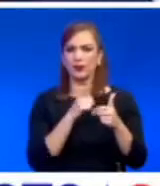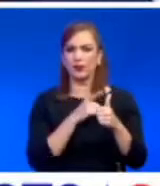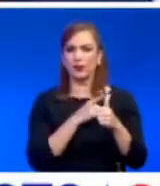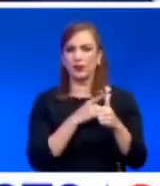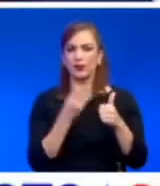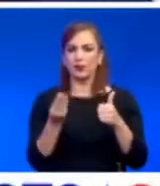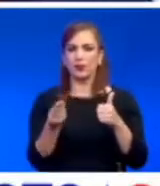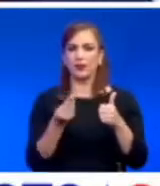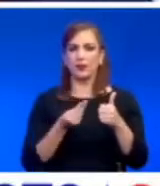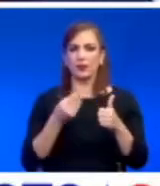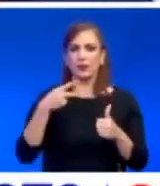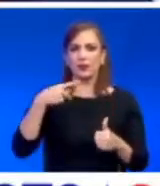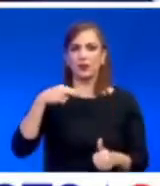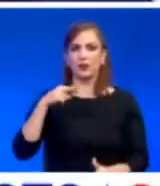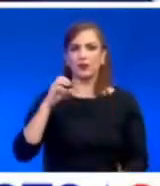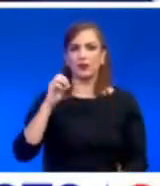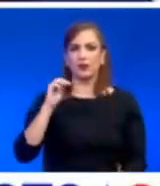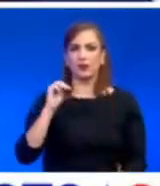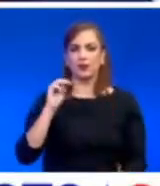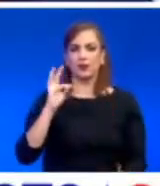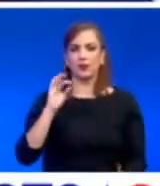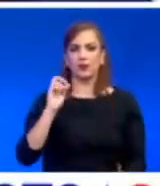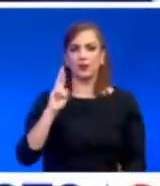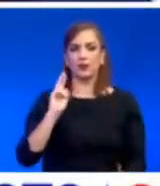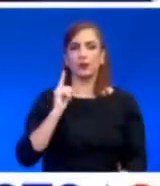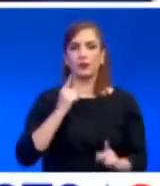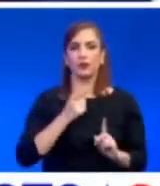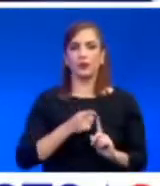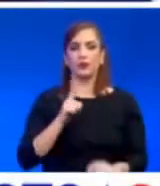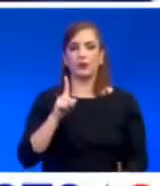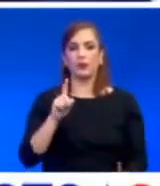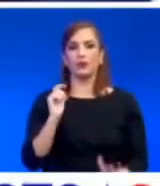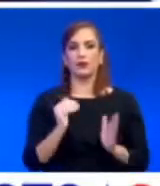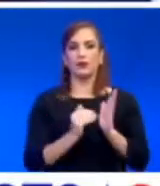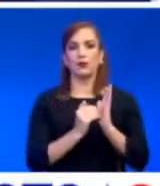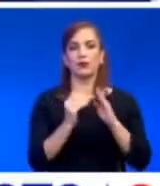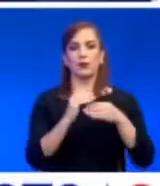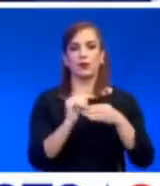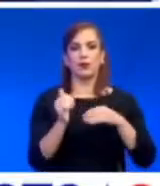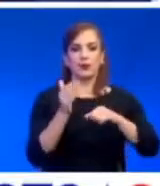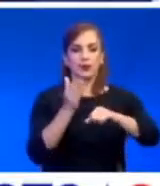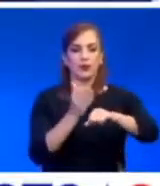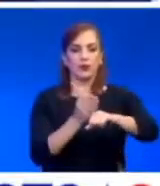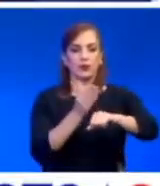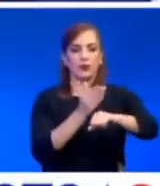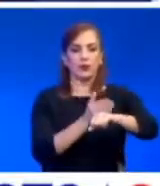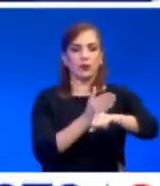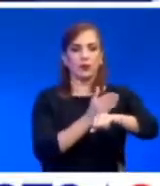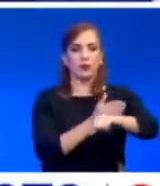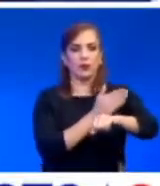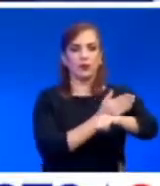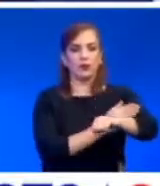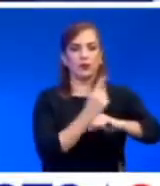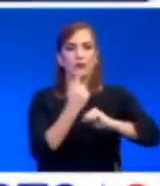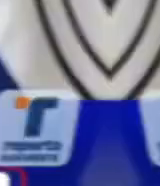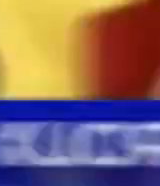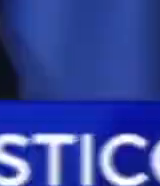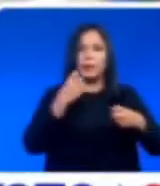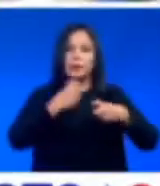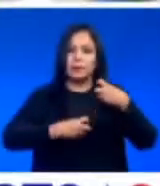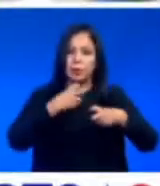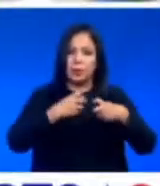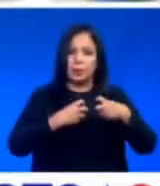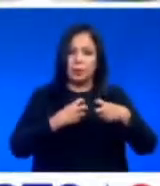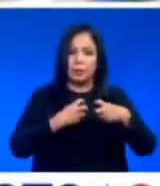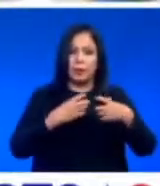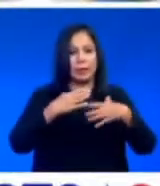vamos a dar a Promptur hasta 100 millones de dólares, vamos a ir escalando el monto anual y Promptur va a ser el responsable.